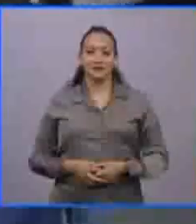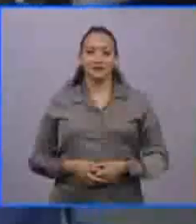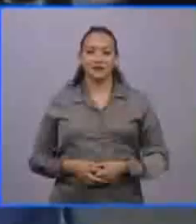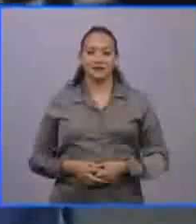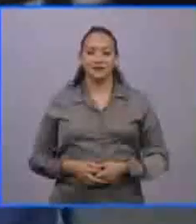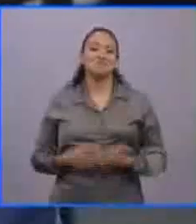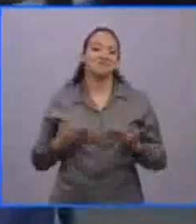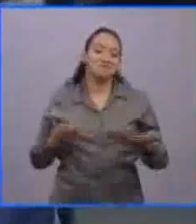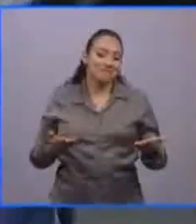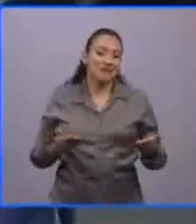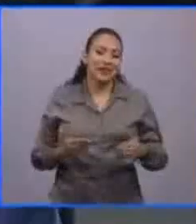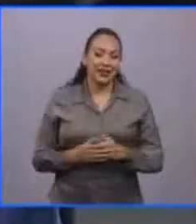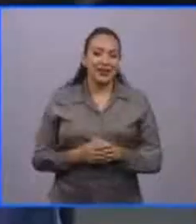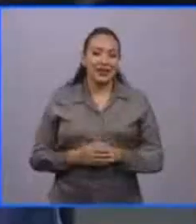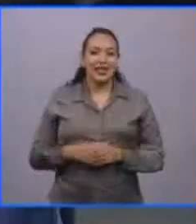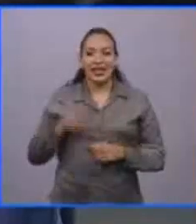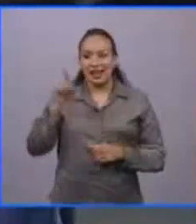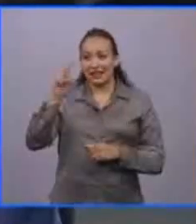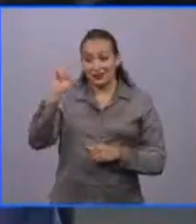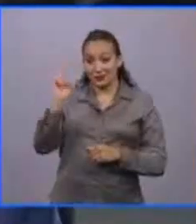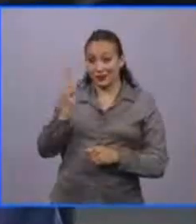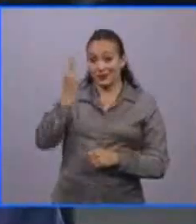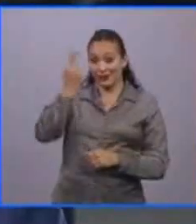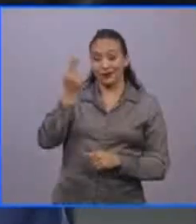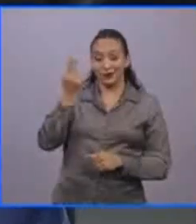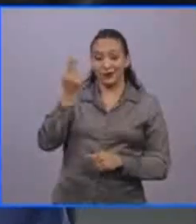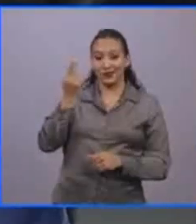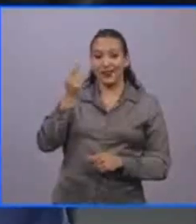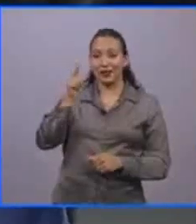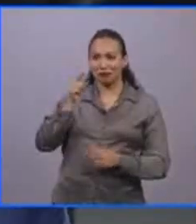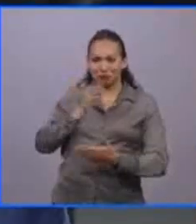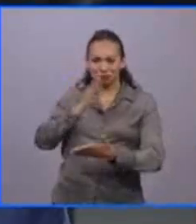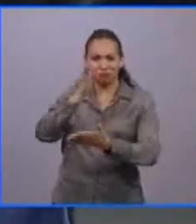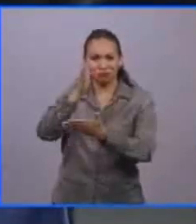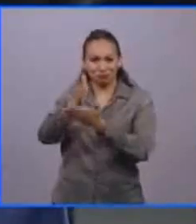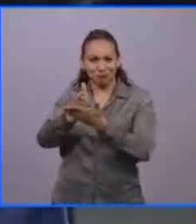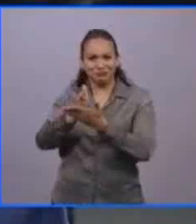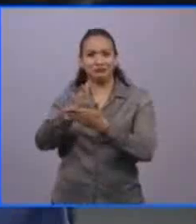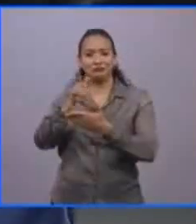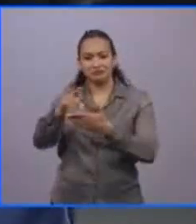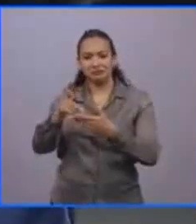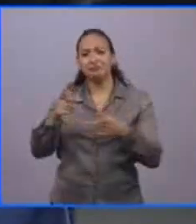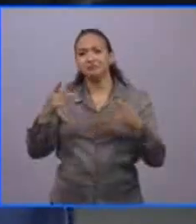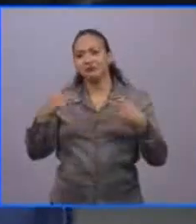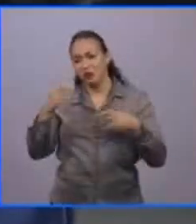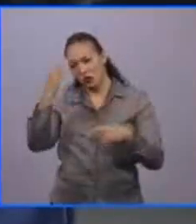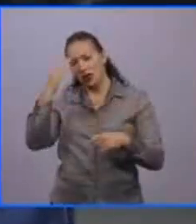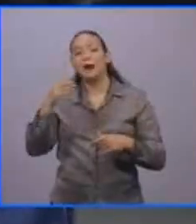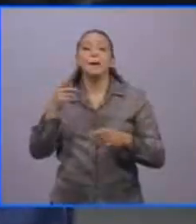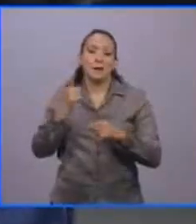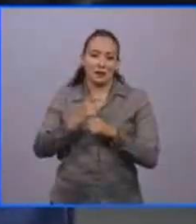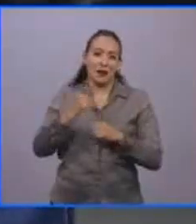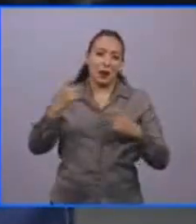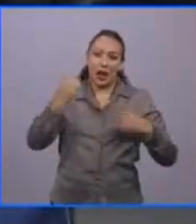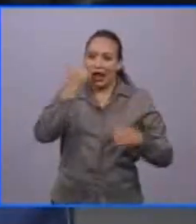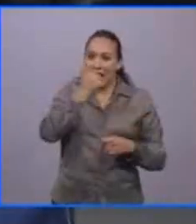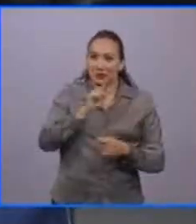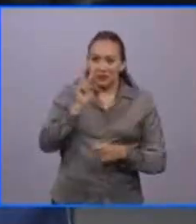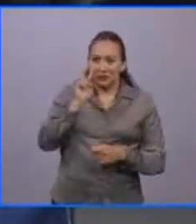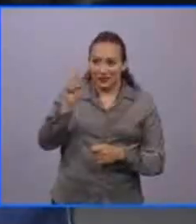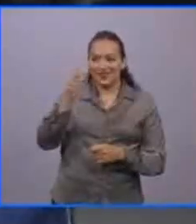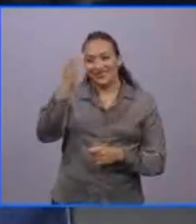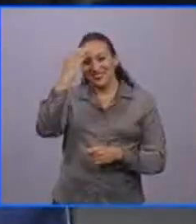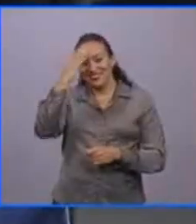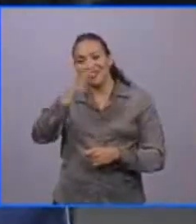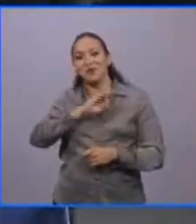A final de cuentas está en una universidad a donde va a estar al alcance primero de los estudiantes, o sea,